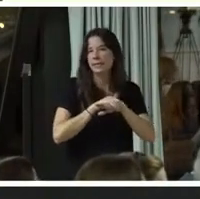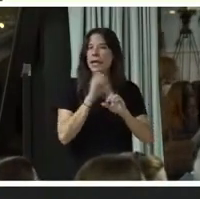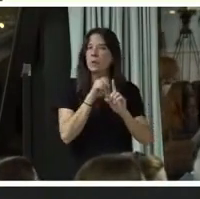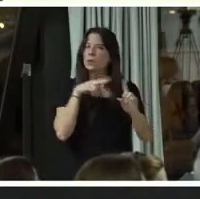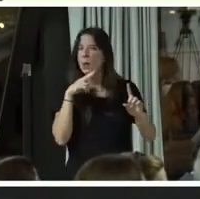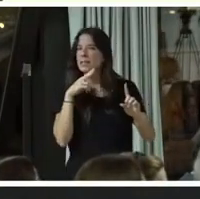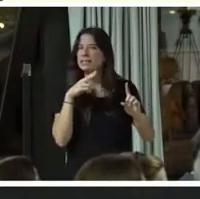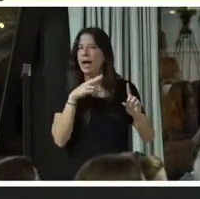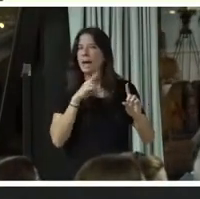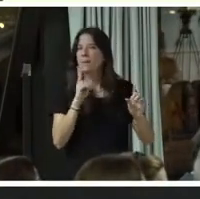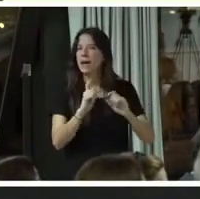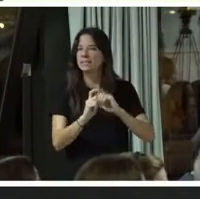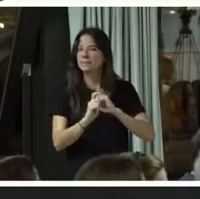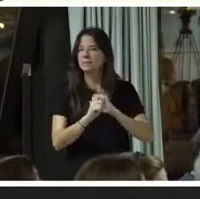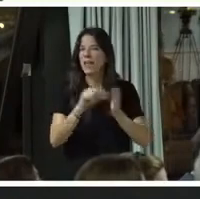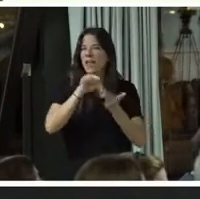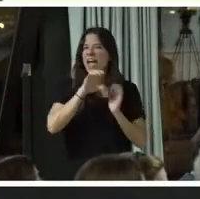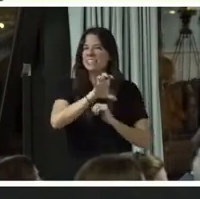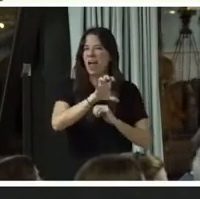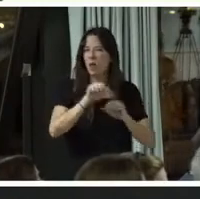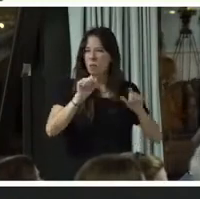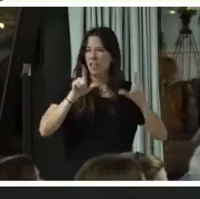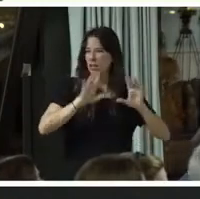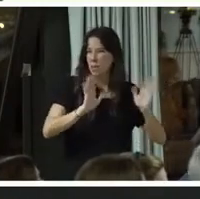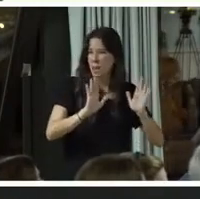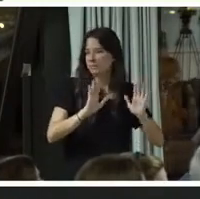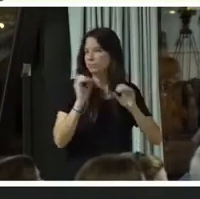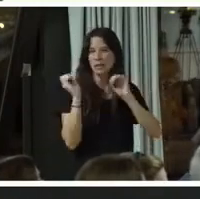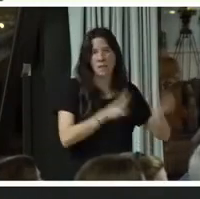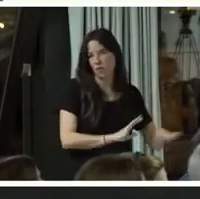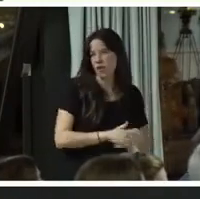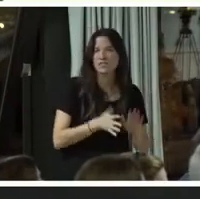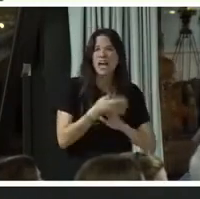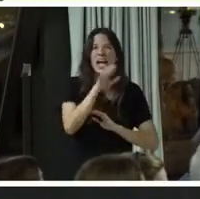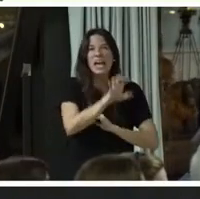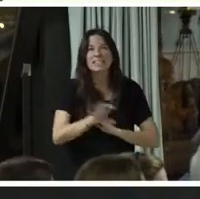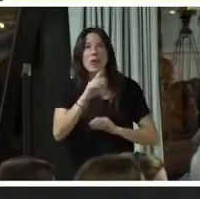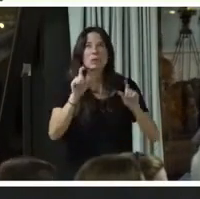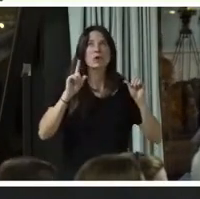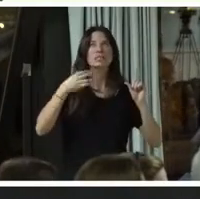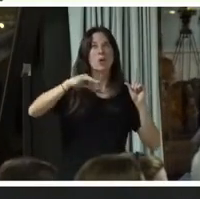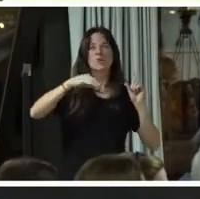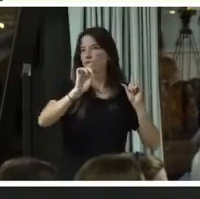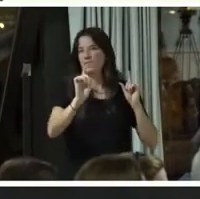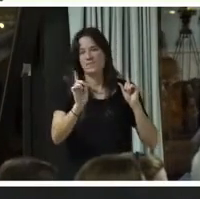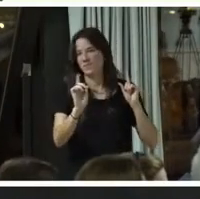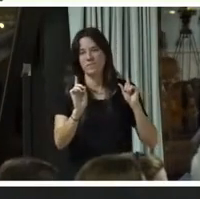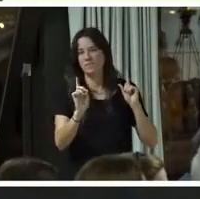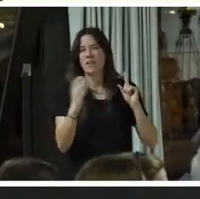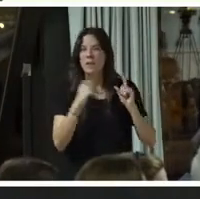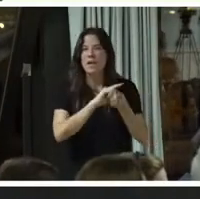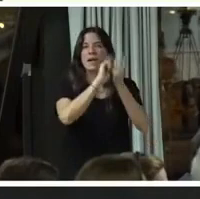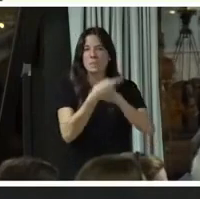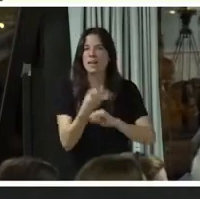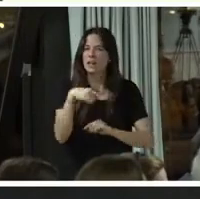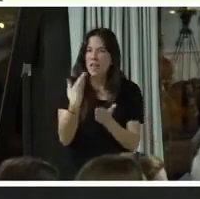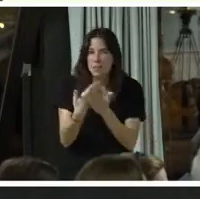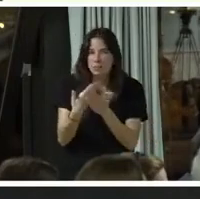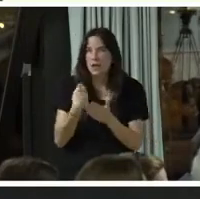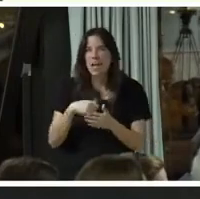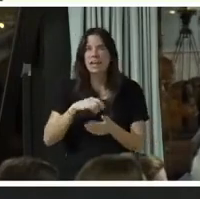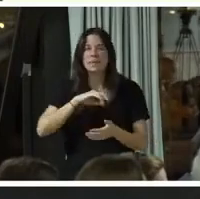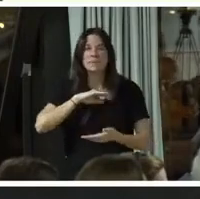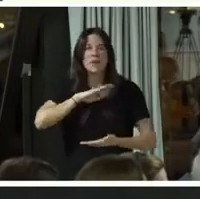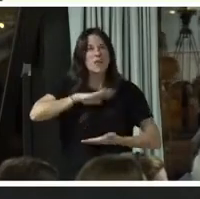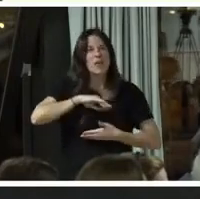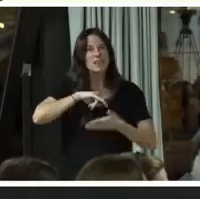visión puramente los estados eh Son los únicos protagonistas han demostrado que no son capaces de darle